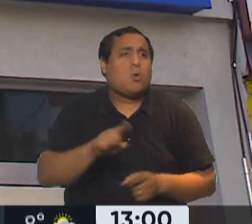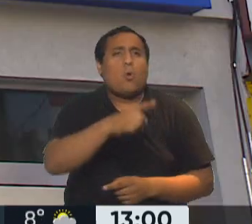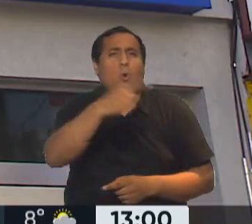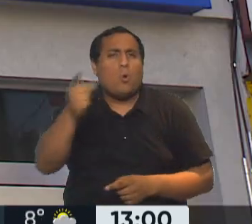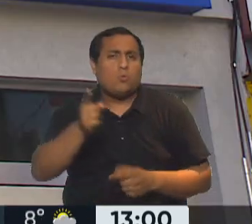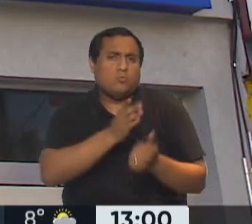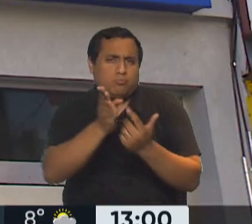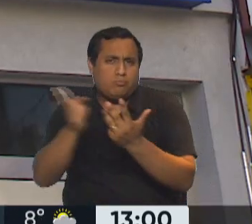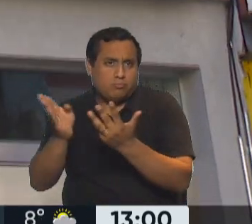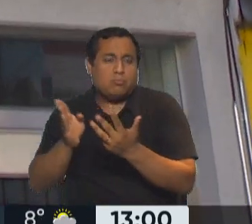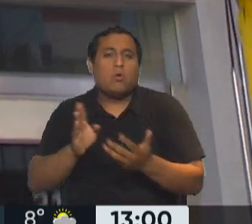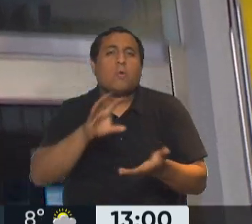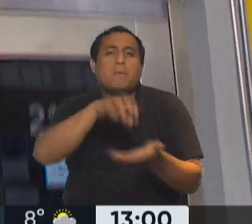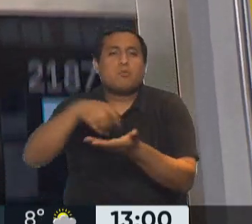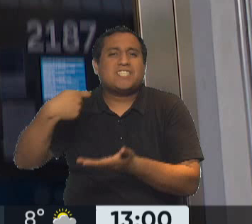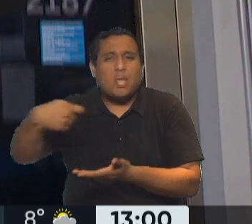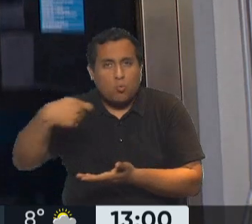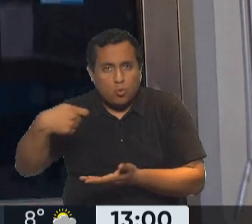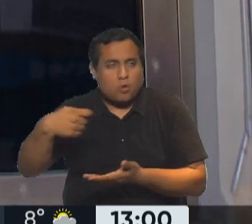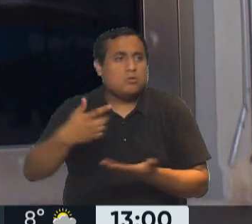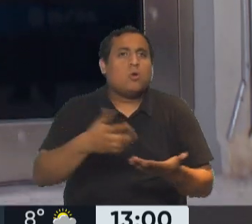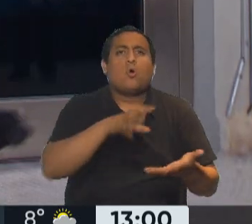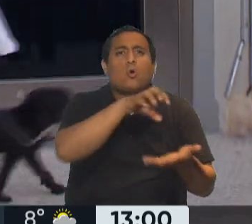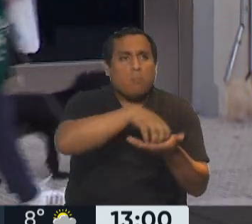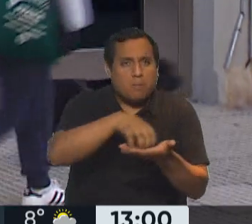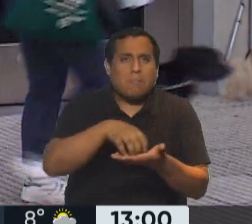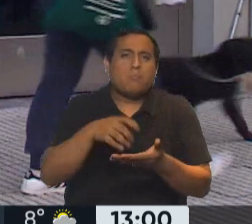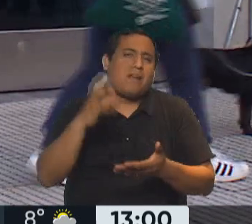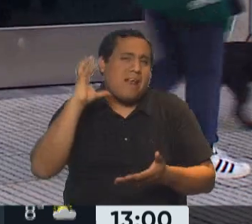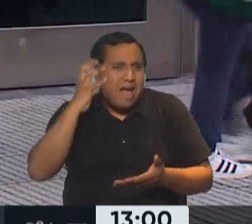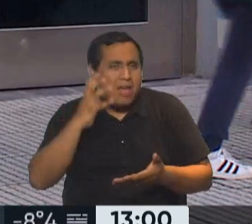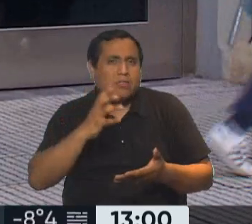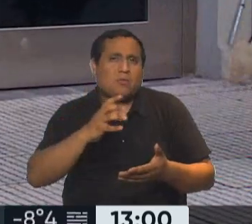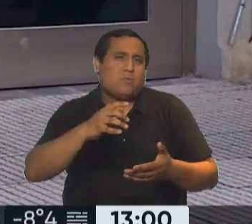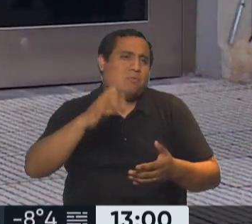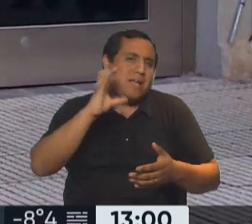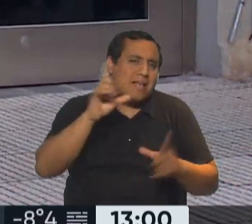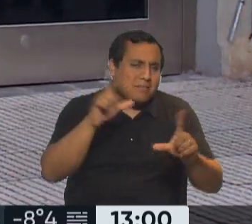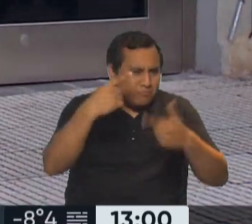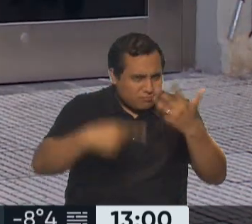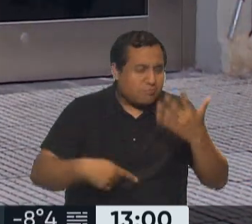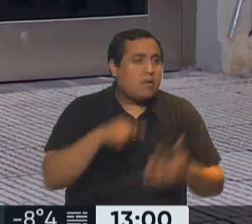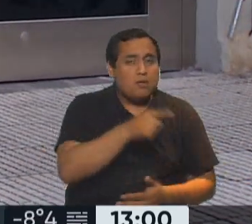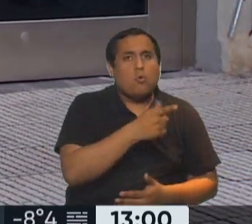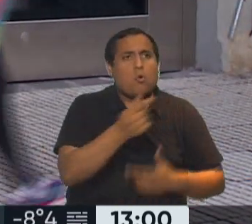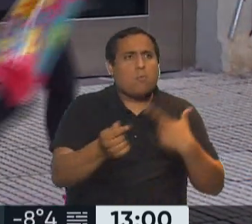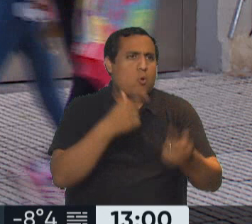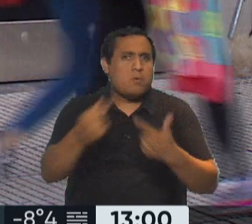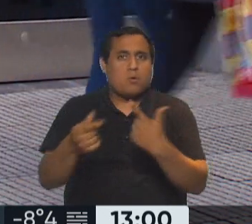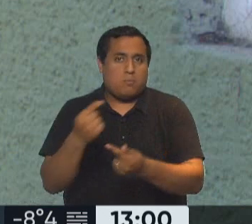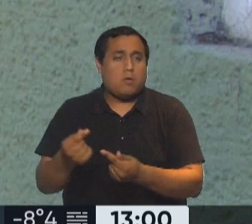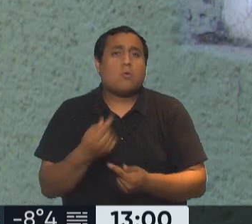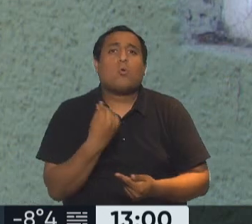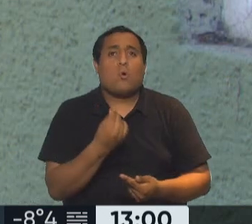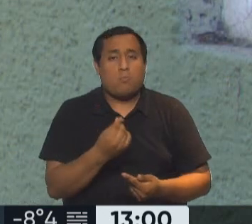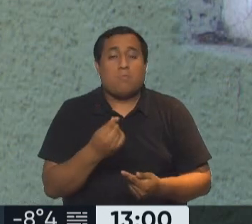rubros, compraron compañías de seguros, compraron medios, compraron radios. Entonces todo saliendo del